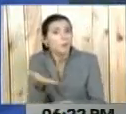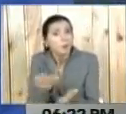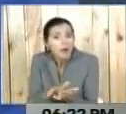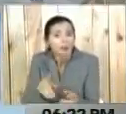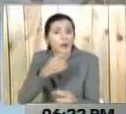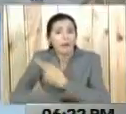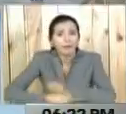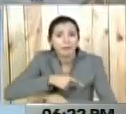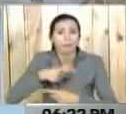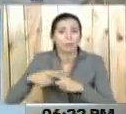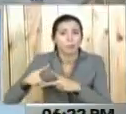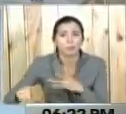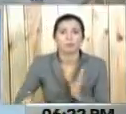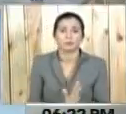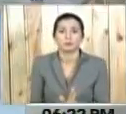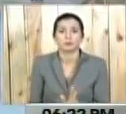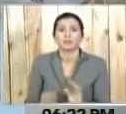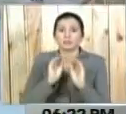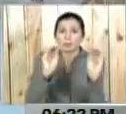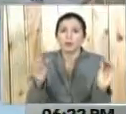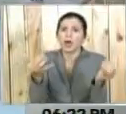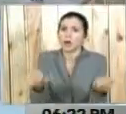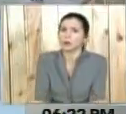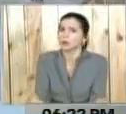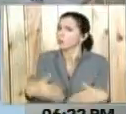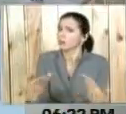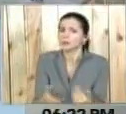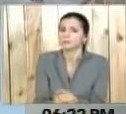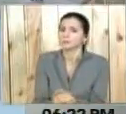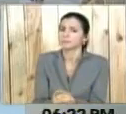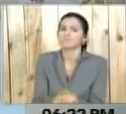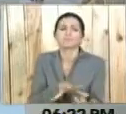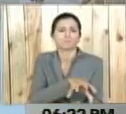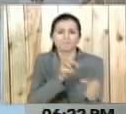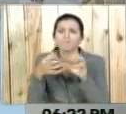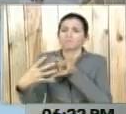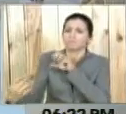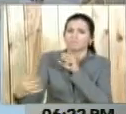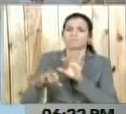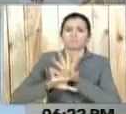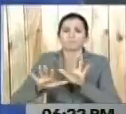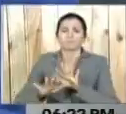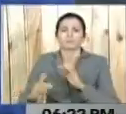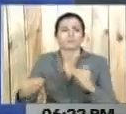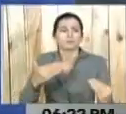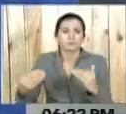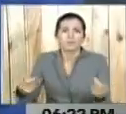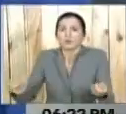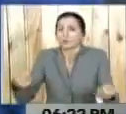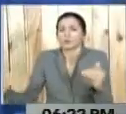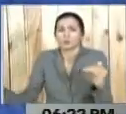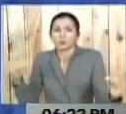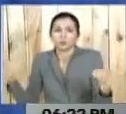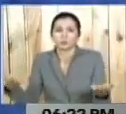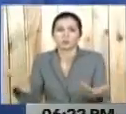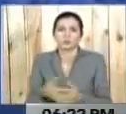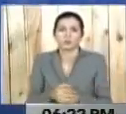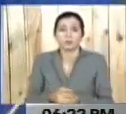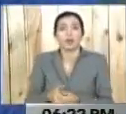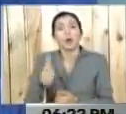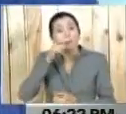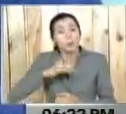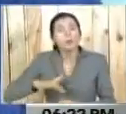pueblo venezolano. Hoy yo creo que el llamado es precisamente la sindéresis. Yo creo que lo importante es que hay una voluntad de manifiesto en nuestro pueblo, que por encima